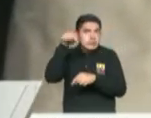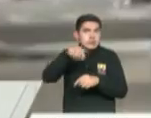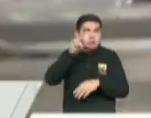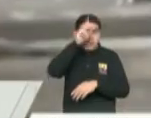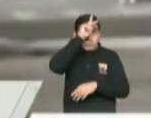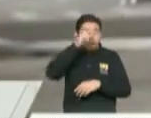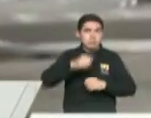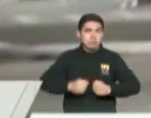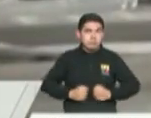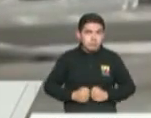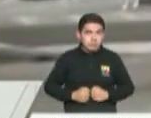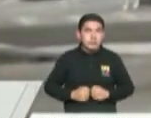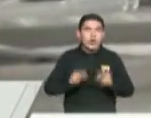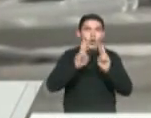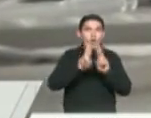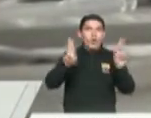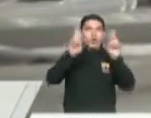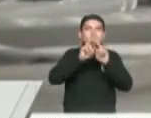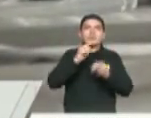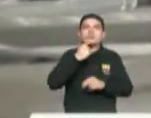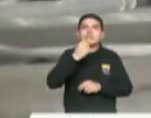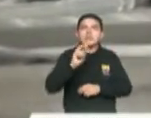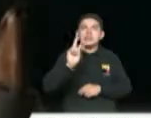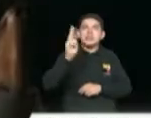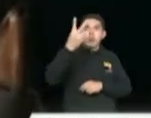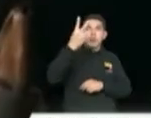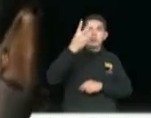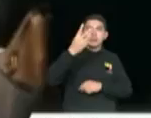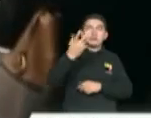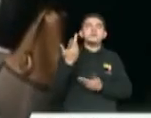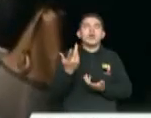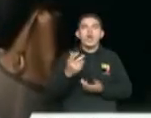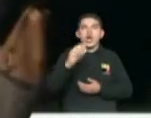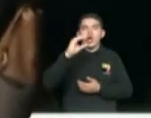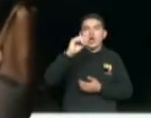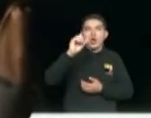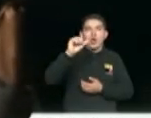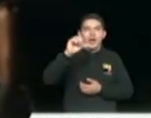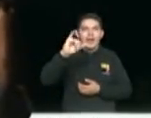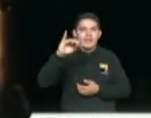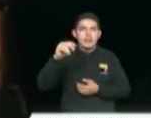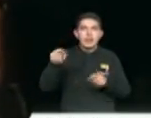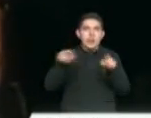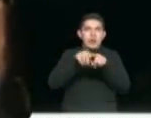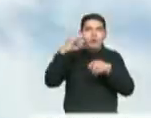según la onu perú es el segundo productor mundial de cocaína después de colombia